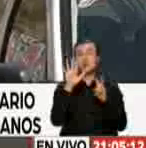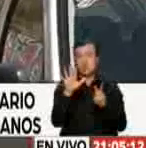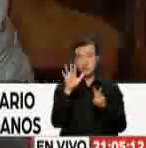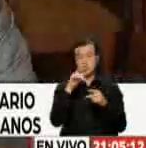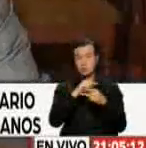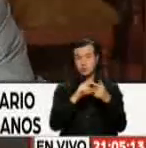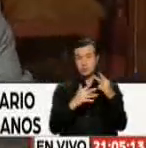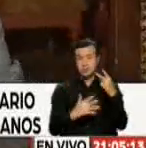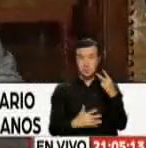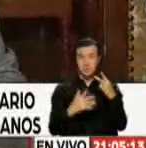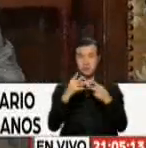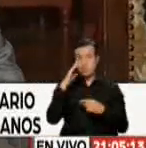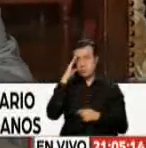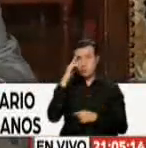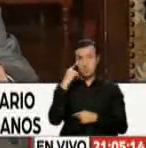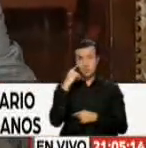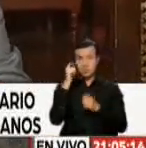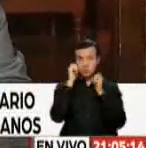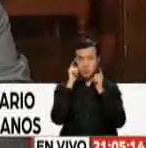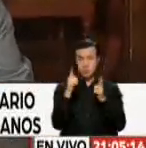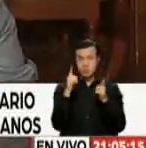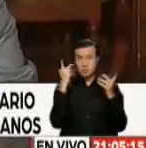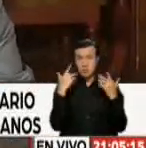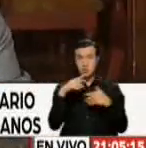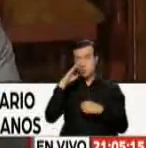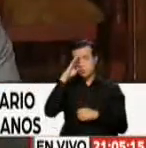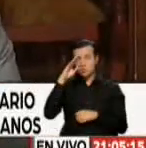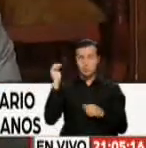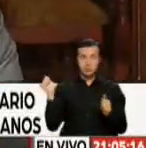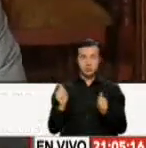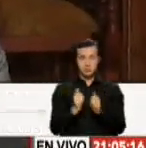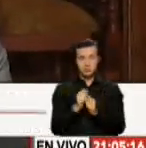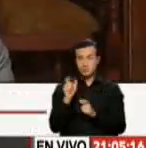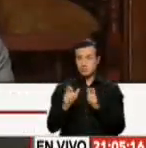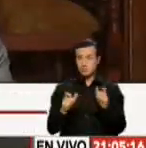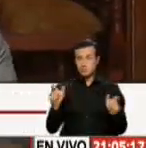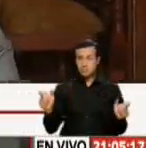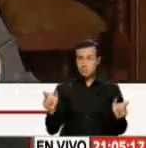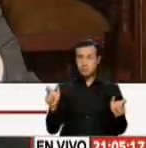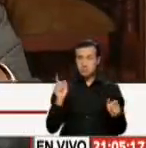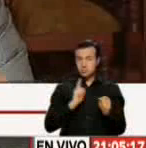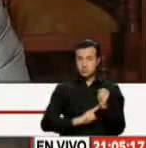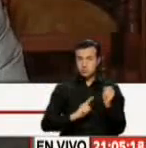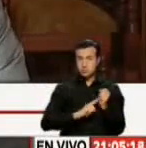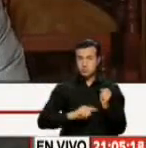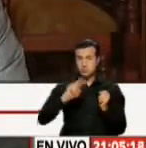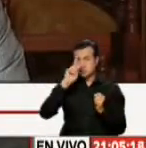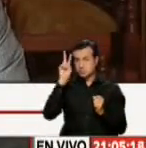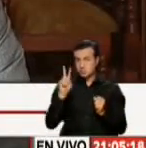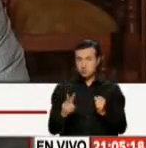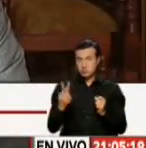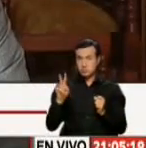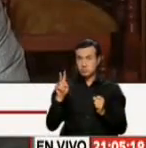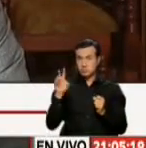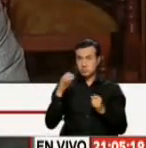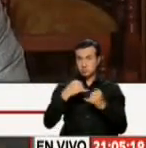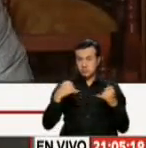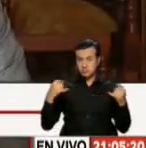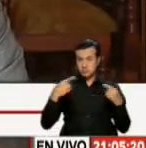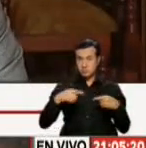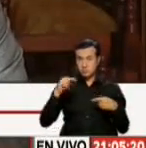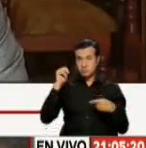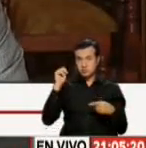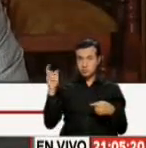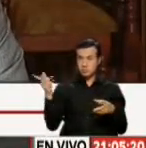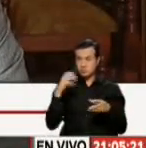la policía. Son buses con acompañamiento policial, se recogen a los hermanos venezolanos en los puntos fronterizos del norte y